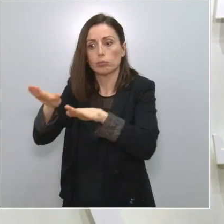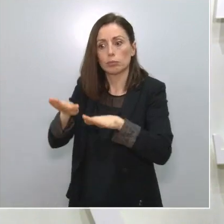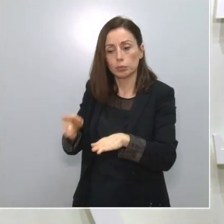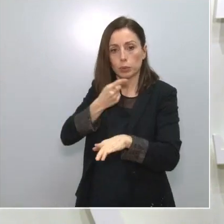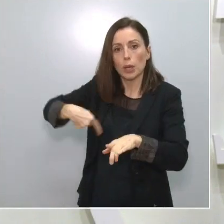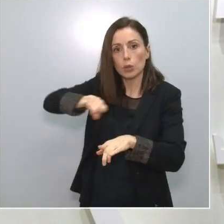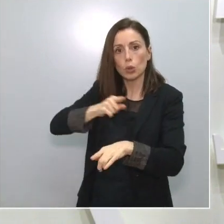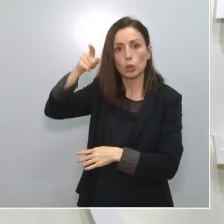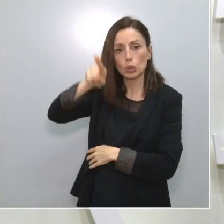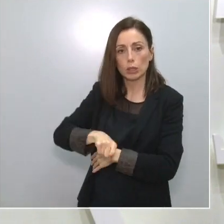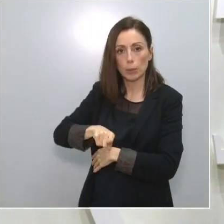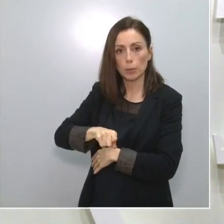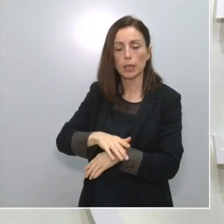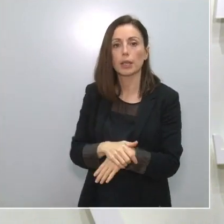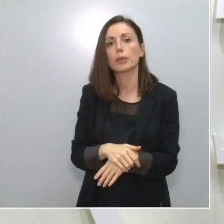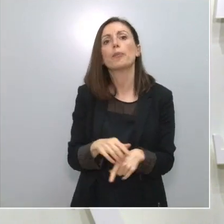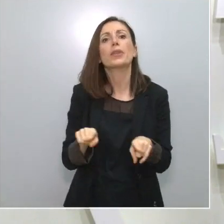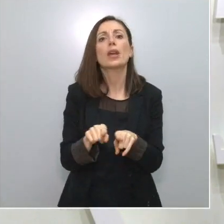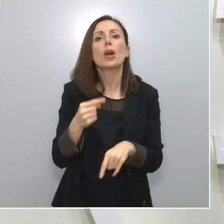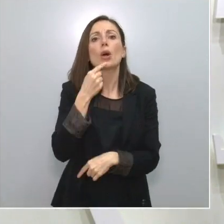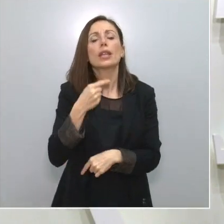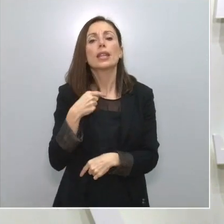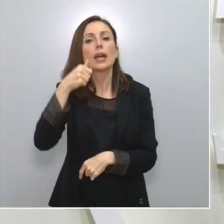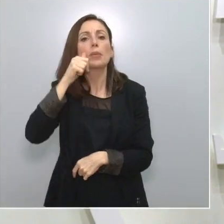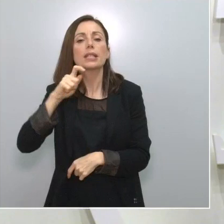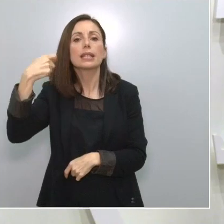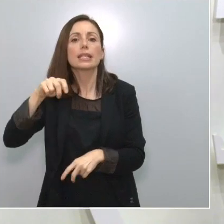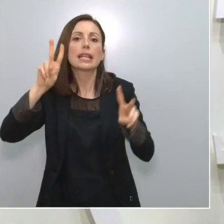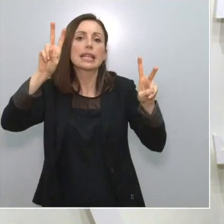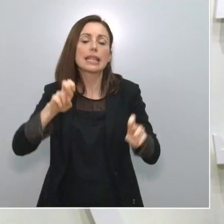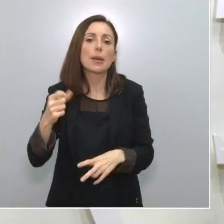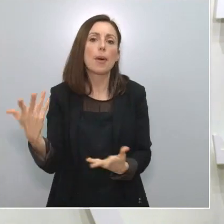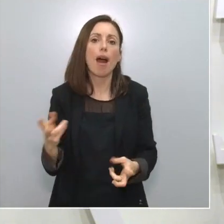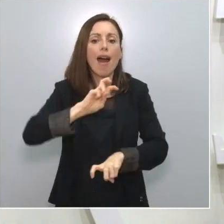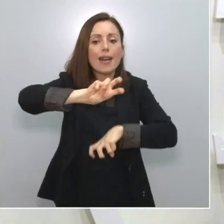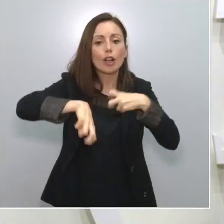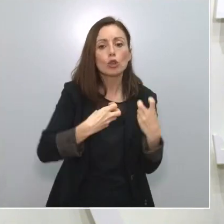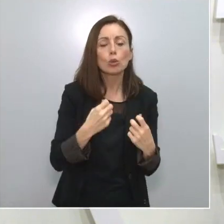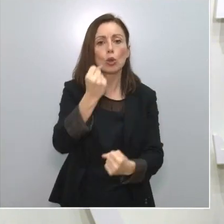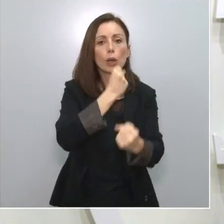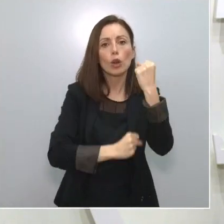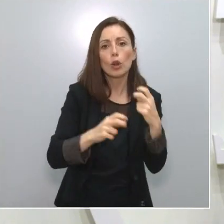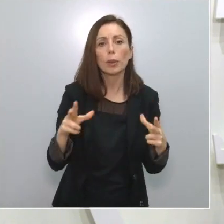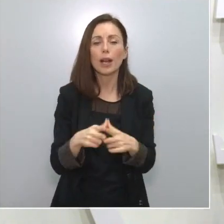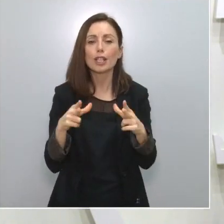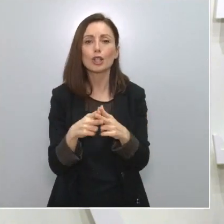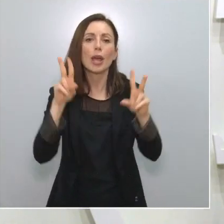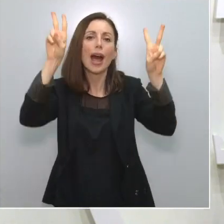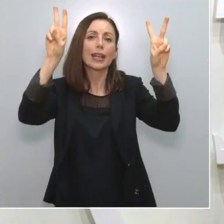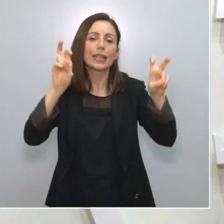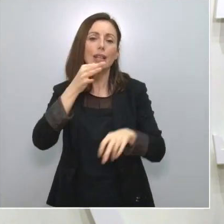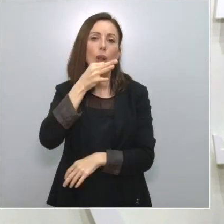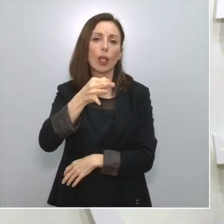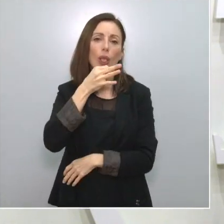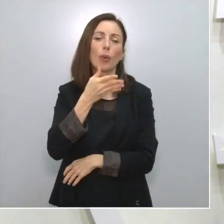un gran acuerdo de reconstrucción económico y social. El título suena bien, pero lo importante es